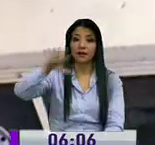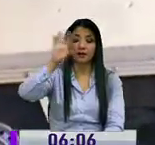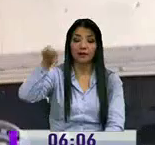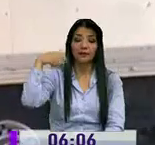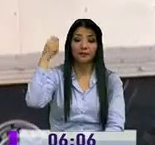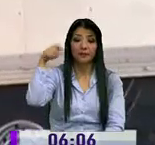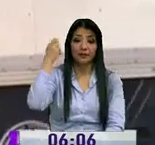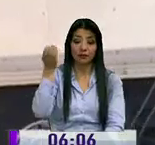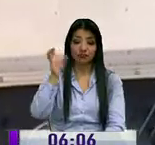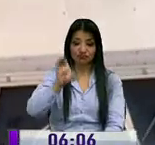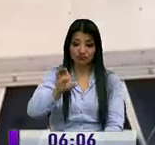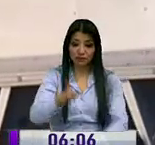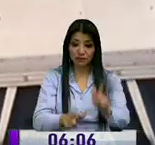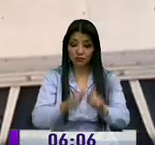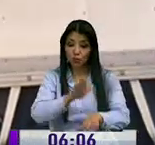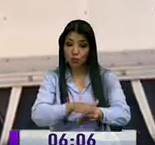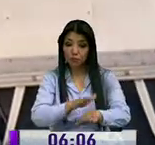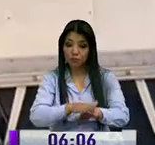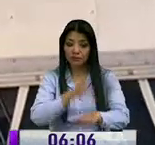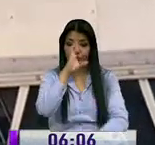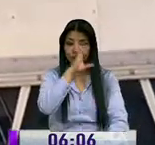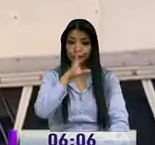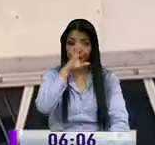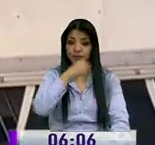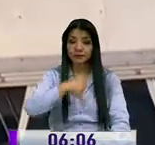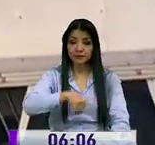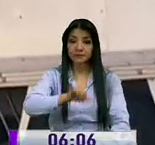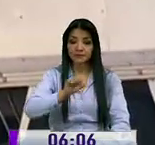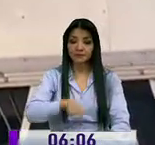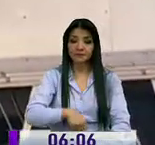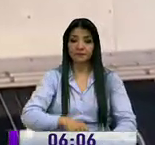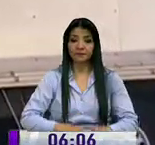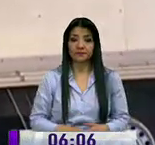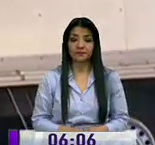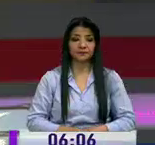el paradero de los criminales, informó Adriana Peralta.